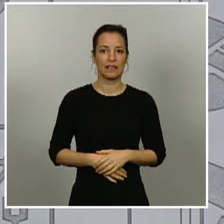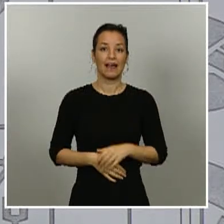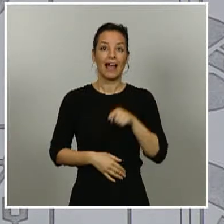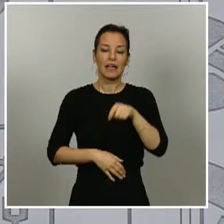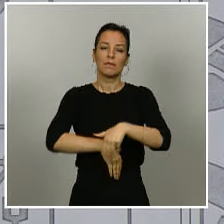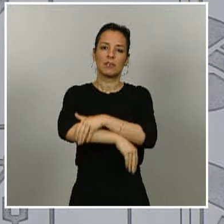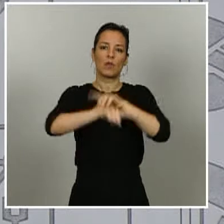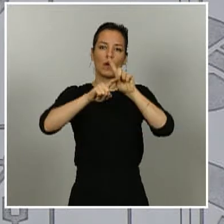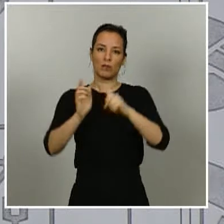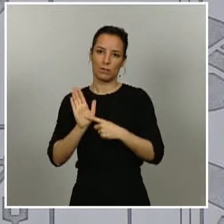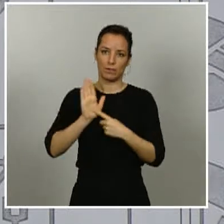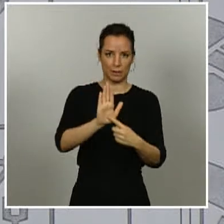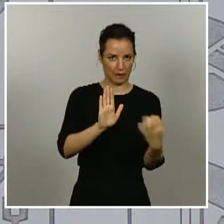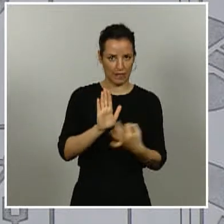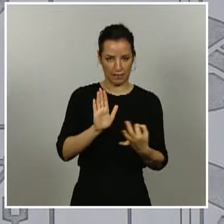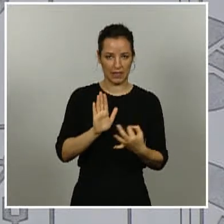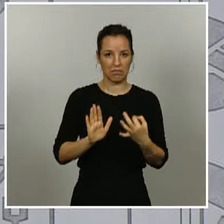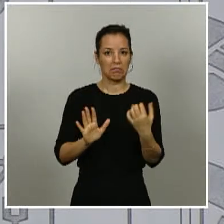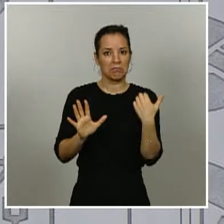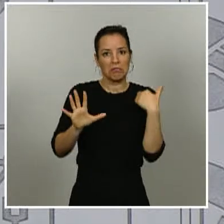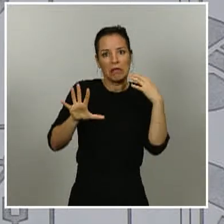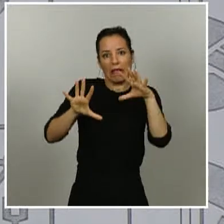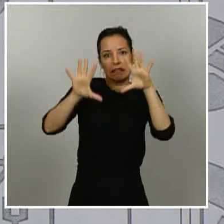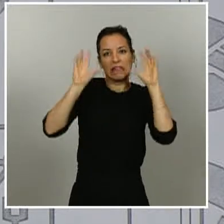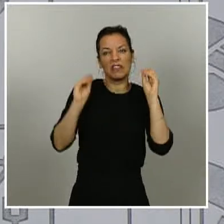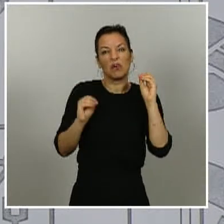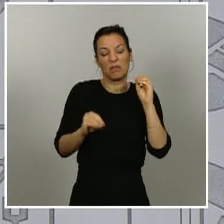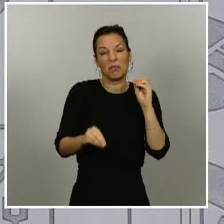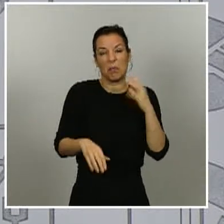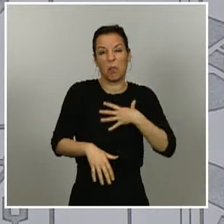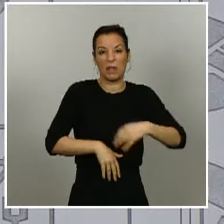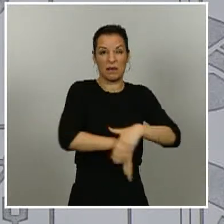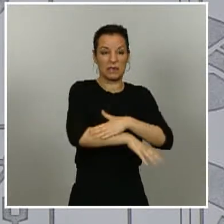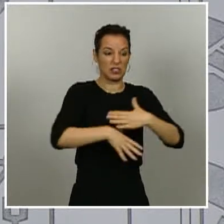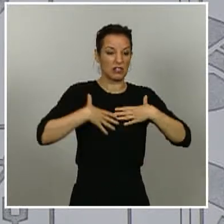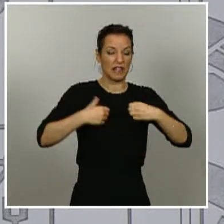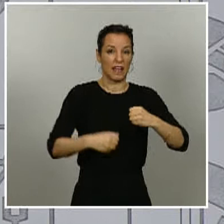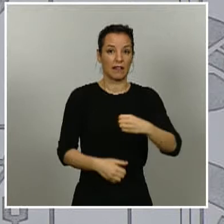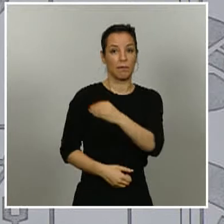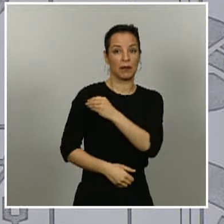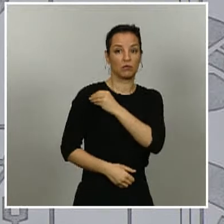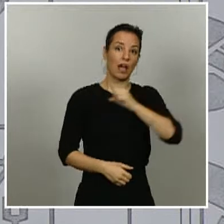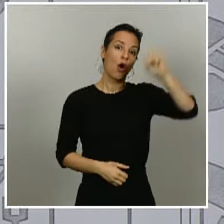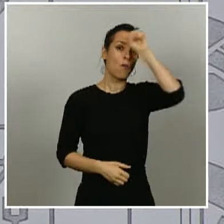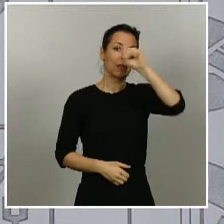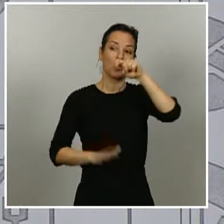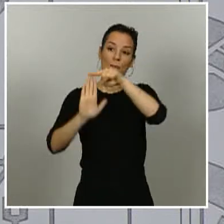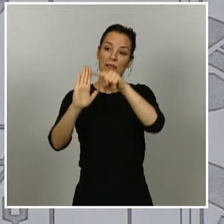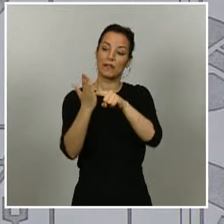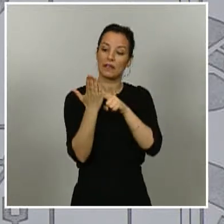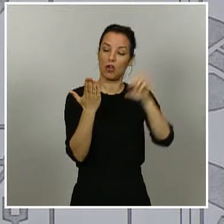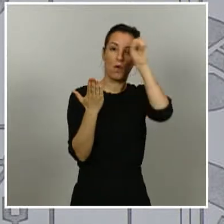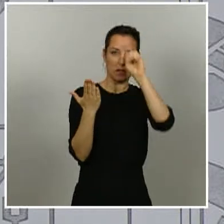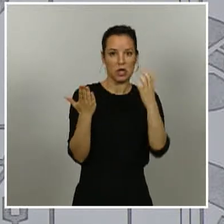Educación. Entiendo que de alguna manera nos pedirán opinión al Ministerio de Sanidad de las medidas que ellos propongan, y cuando haya esa propuesta pues